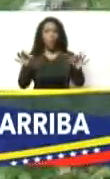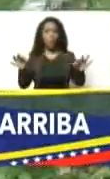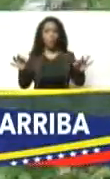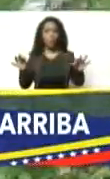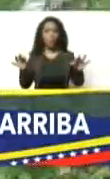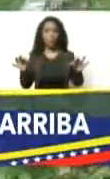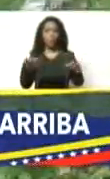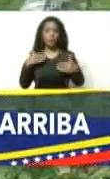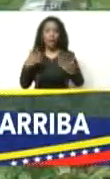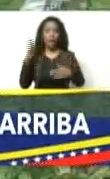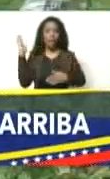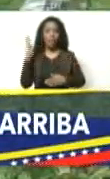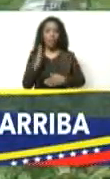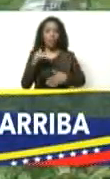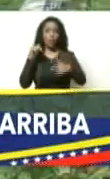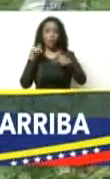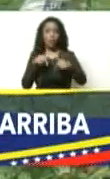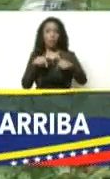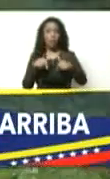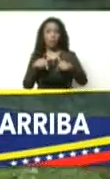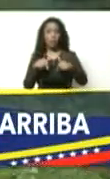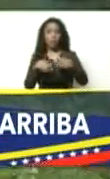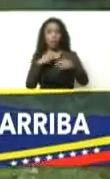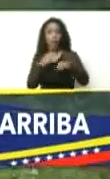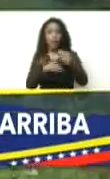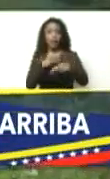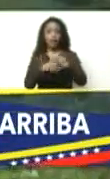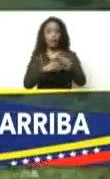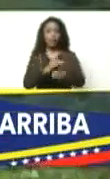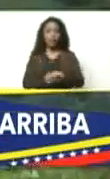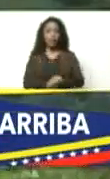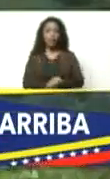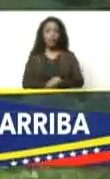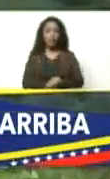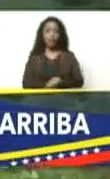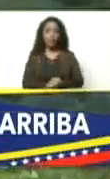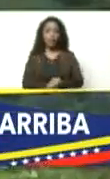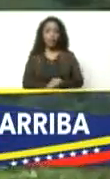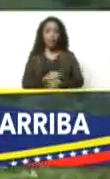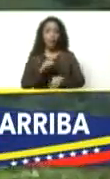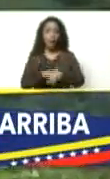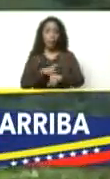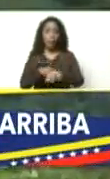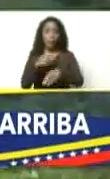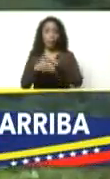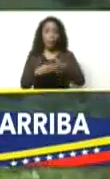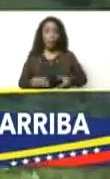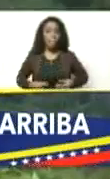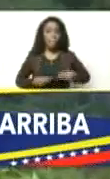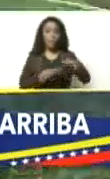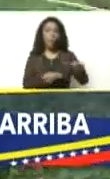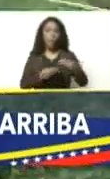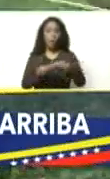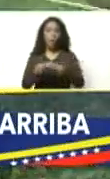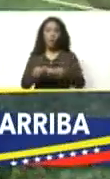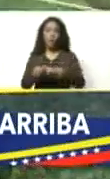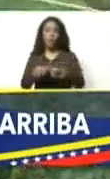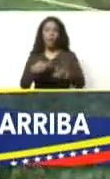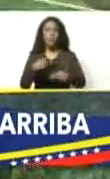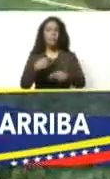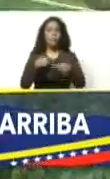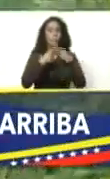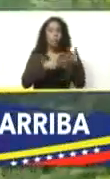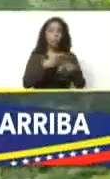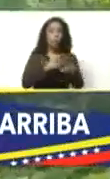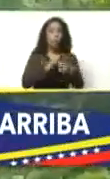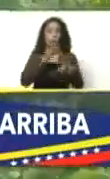intermediarios, que es la que ha venido asolapando con la a la hora de hacer la distribución de productor a consumidor,